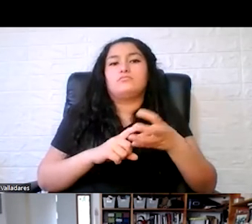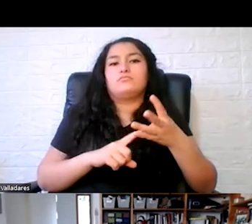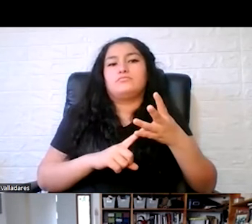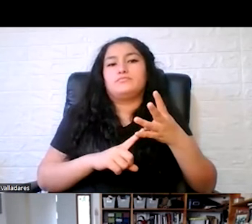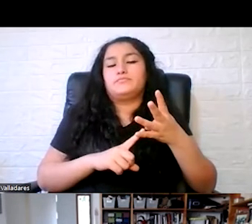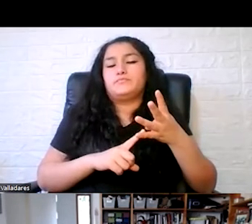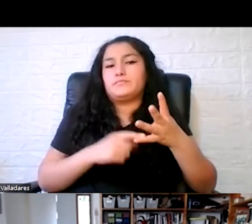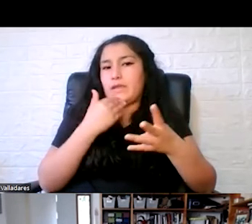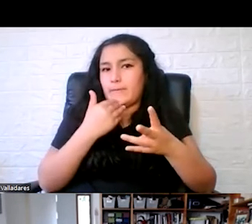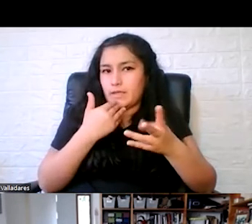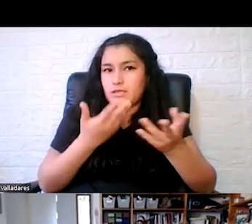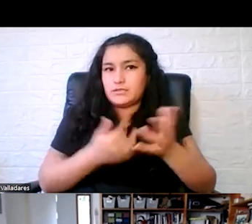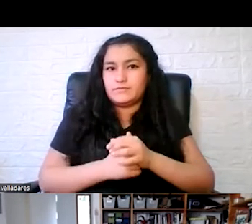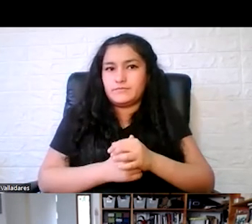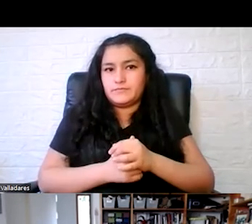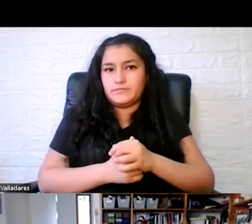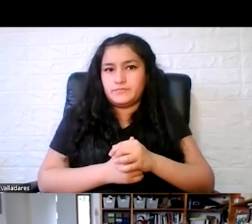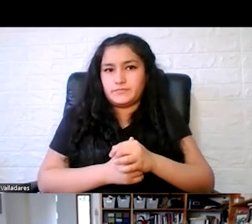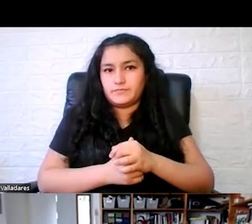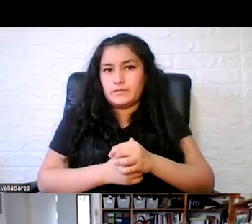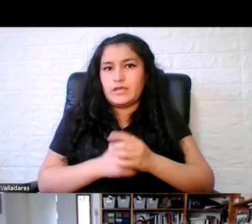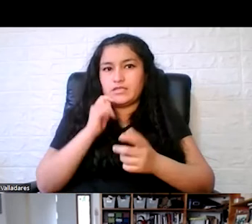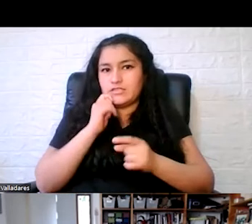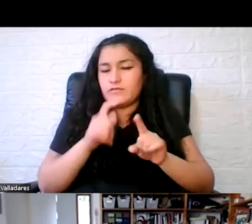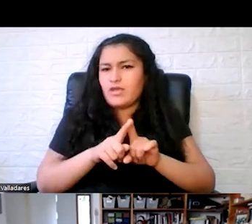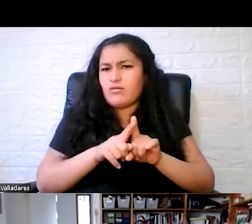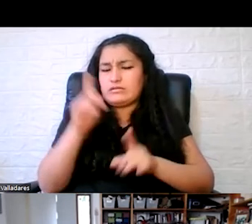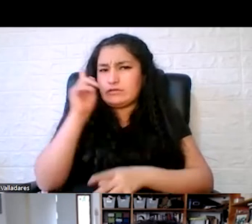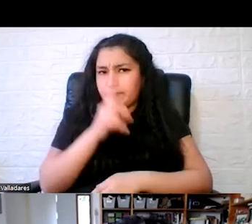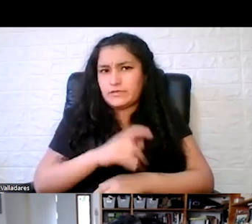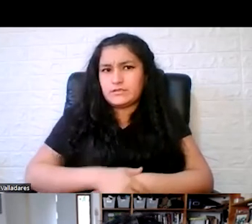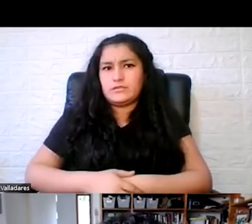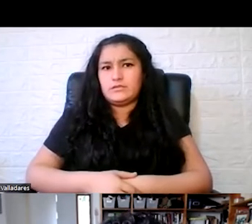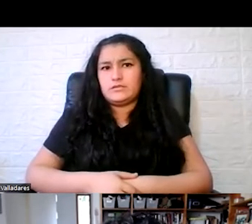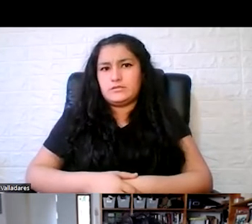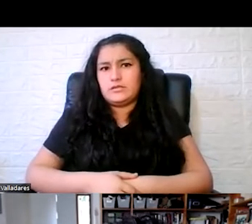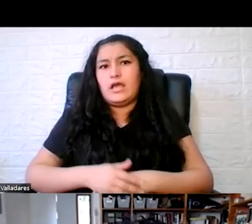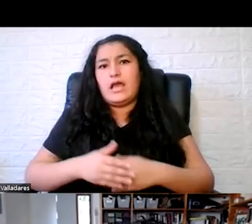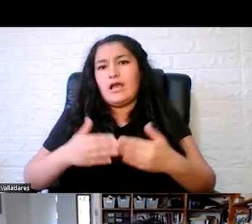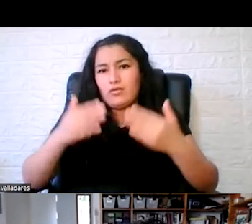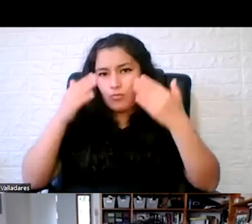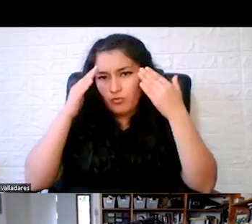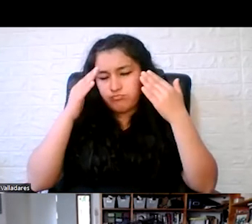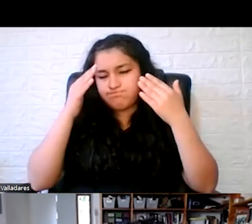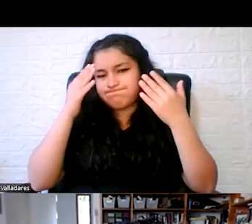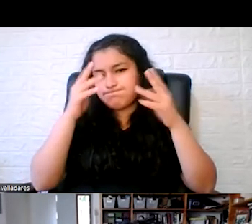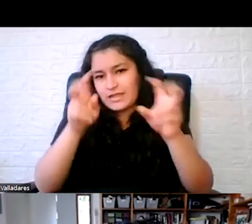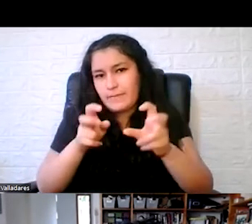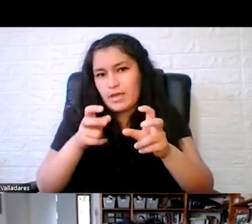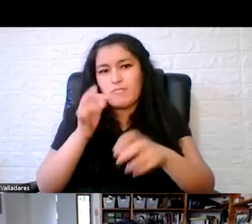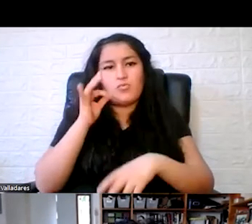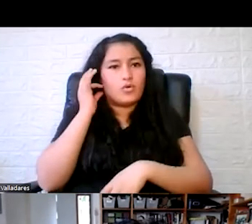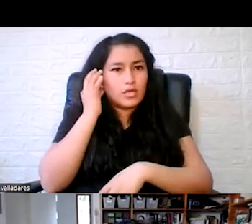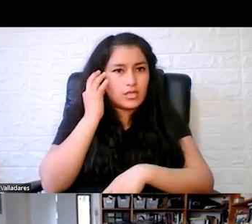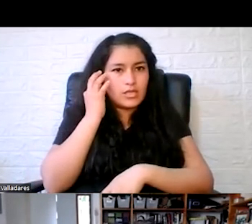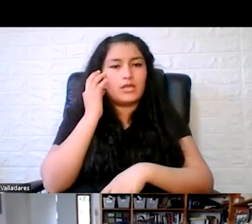y que se da también de manera compleja hacia las mujeres, no solo por opositores,